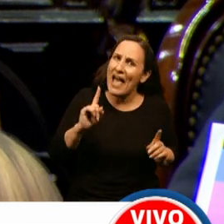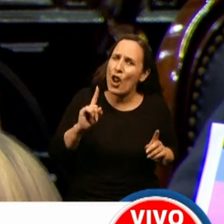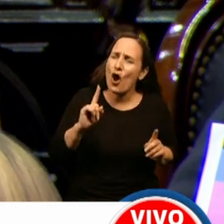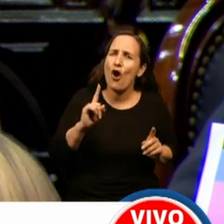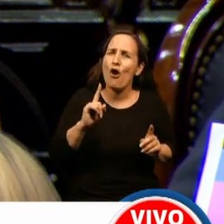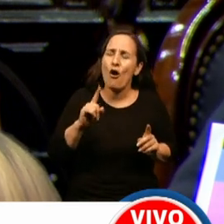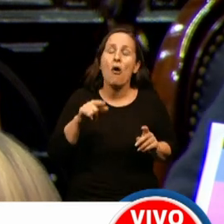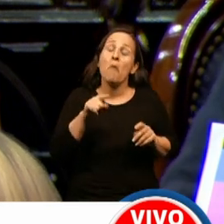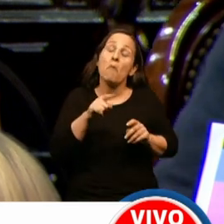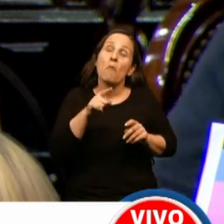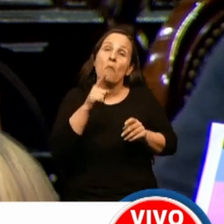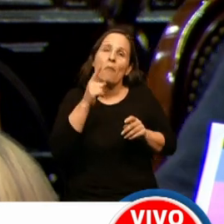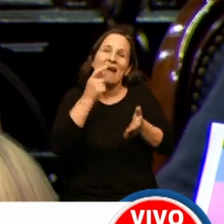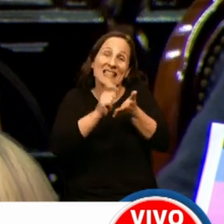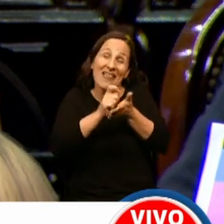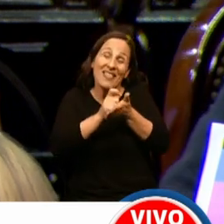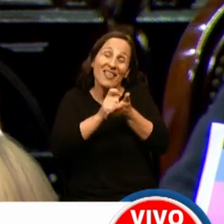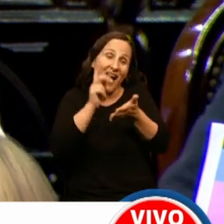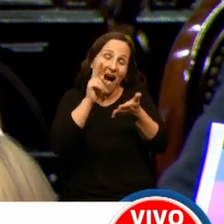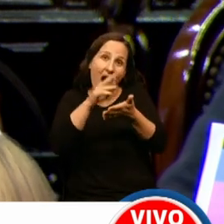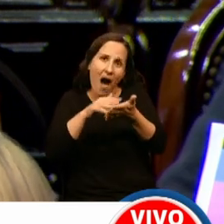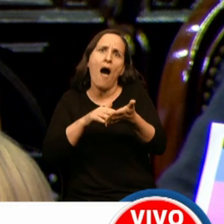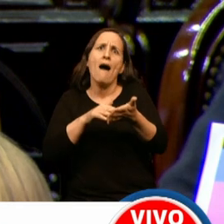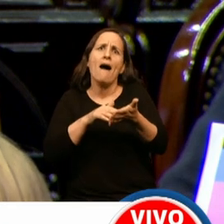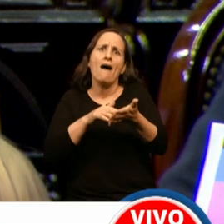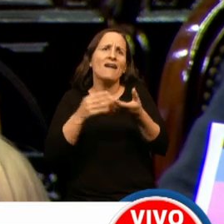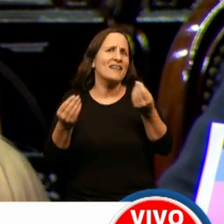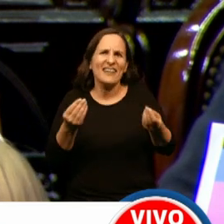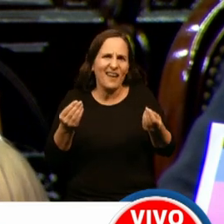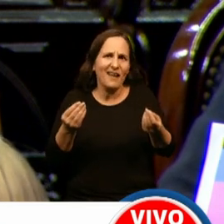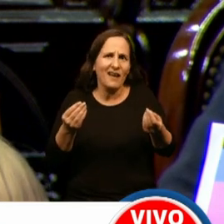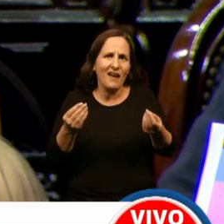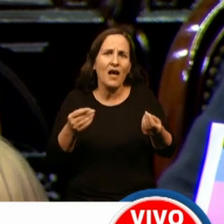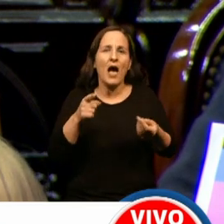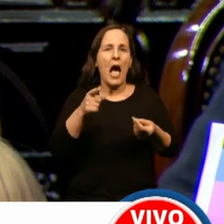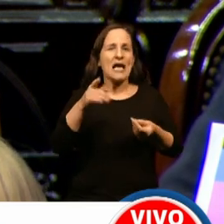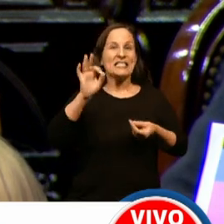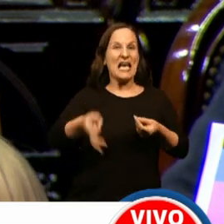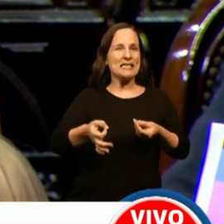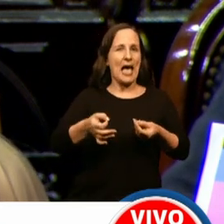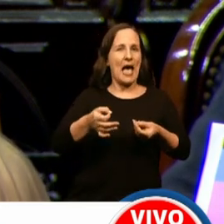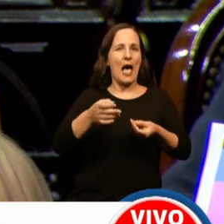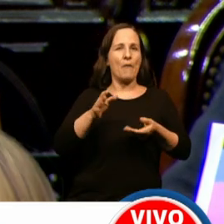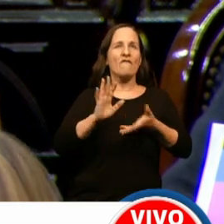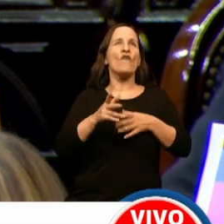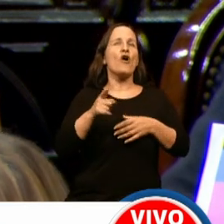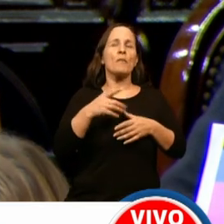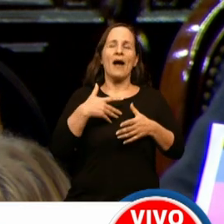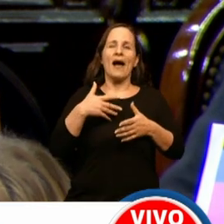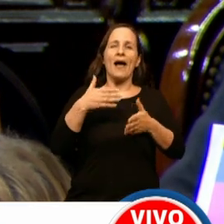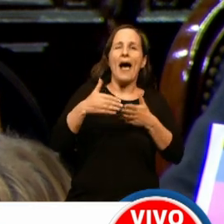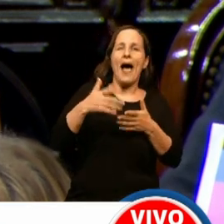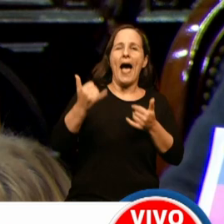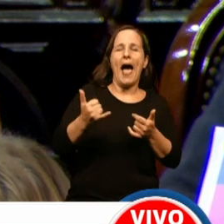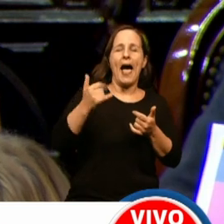lo que nos encontramos en las estadísticas es que directamente por saber de esta discriminación y de este prejuicio